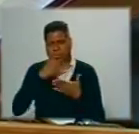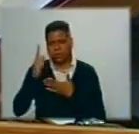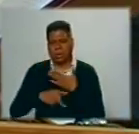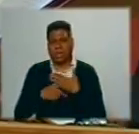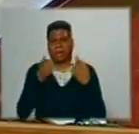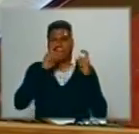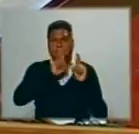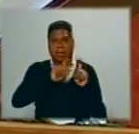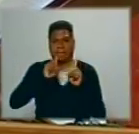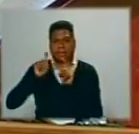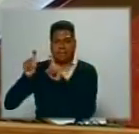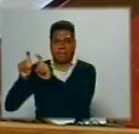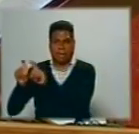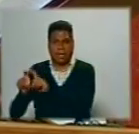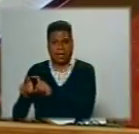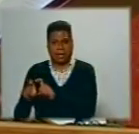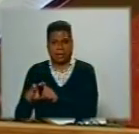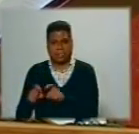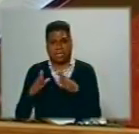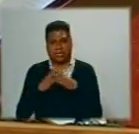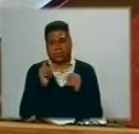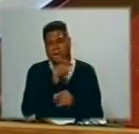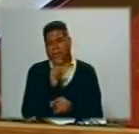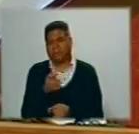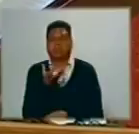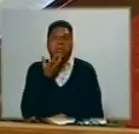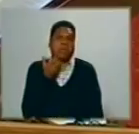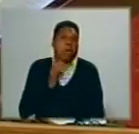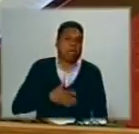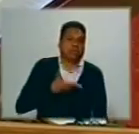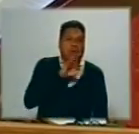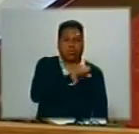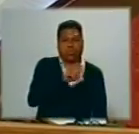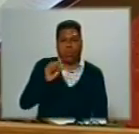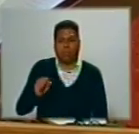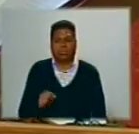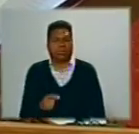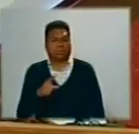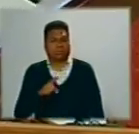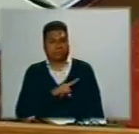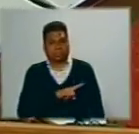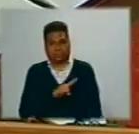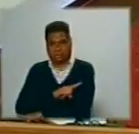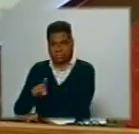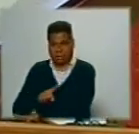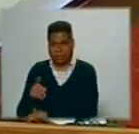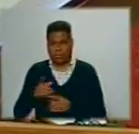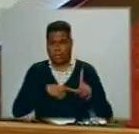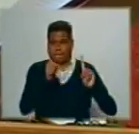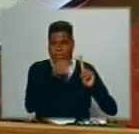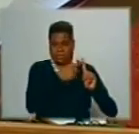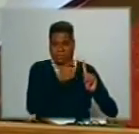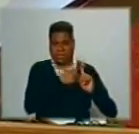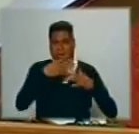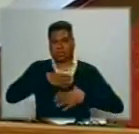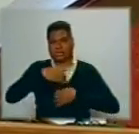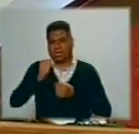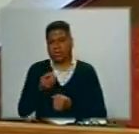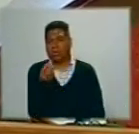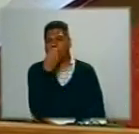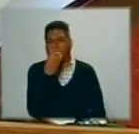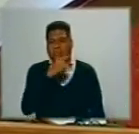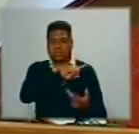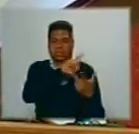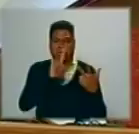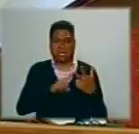personas sobre sus derechos e intereses en materia de acceso a los bienes y servicios deben abarcar la siguiente materia. 1. Salud, nutrición, prevención